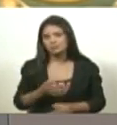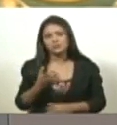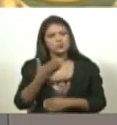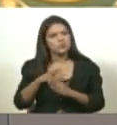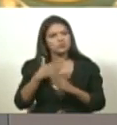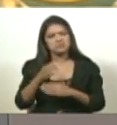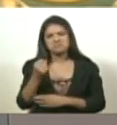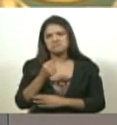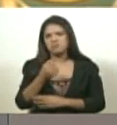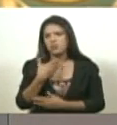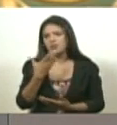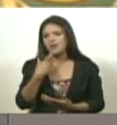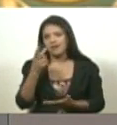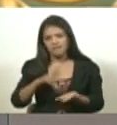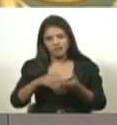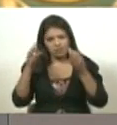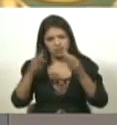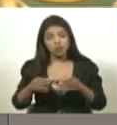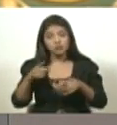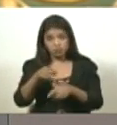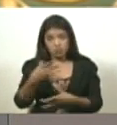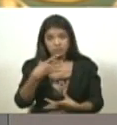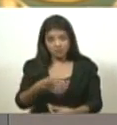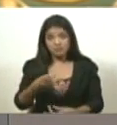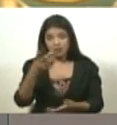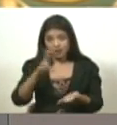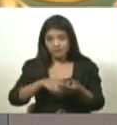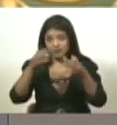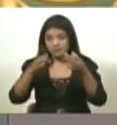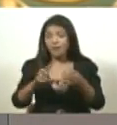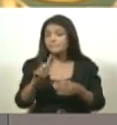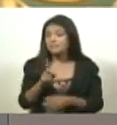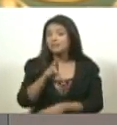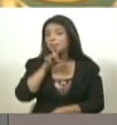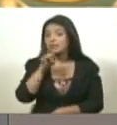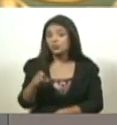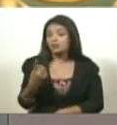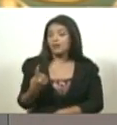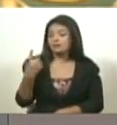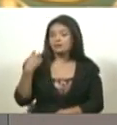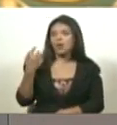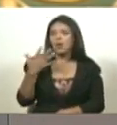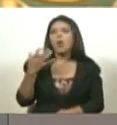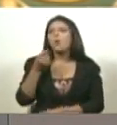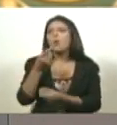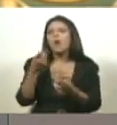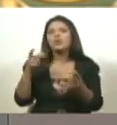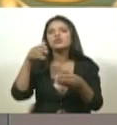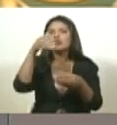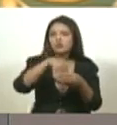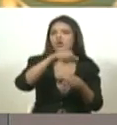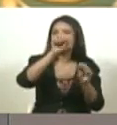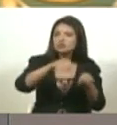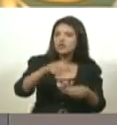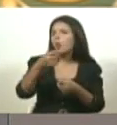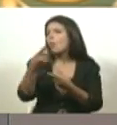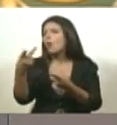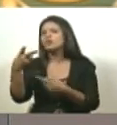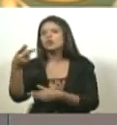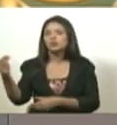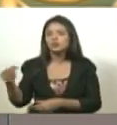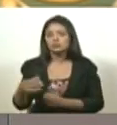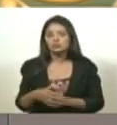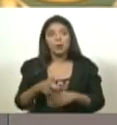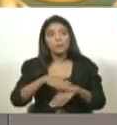interesa la verdad. O sea, si a usted le interesara la verdad, la primera pregunta que usted hubiera hecho ayer era ¿cuántos votaron sí? ¿Cuántos votaron no? Pues no les